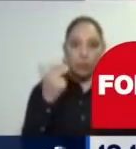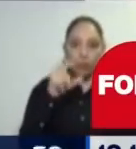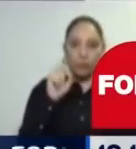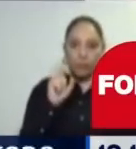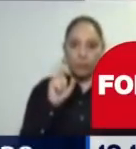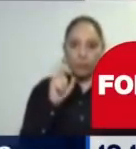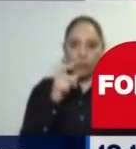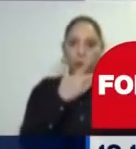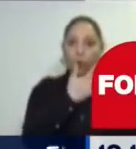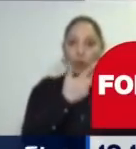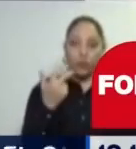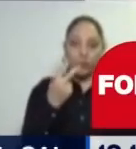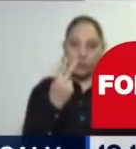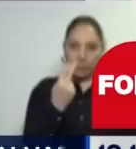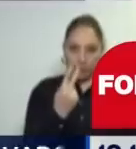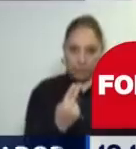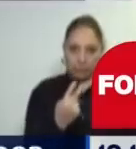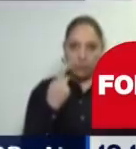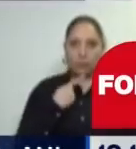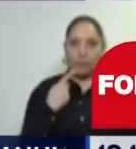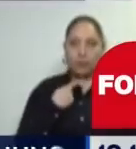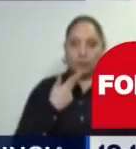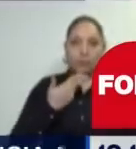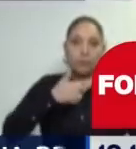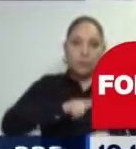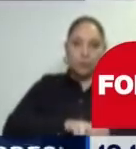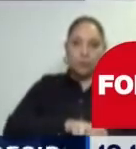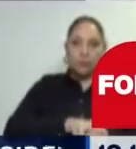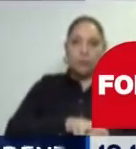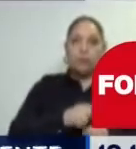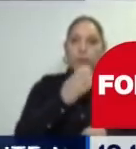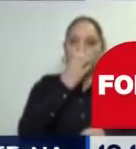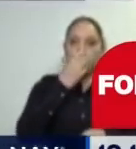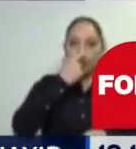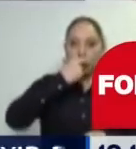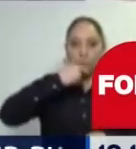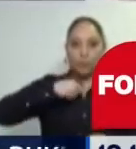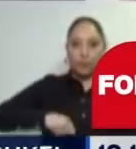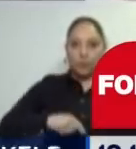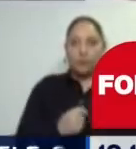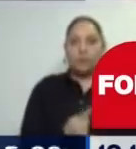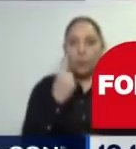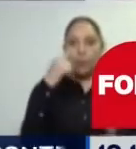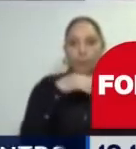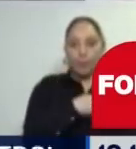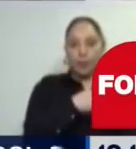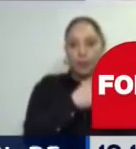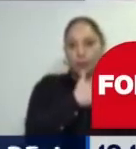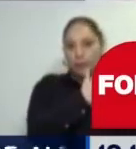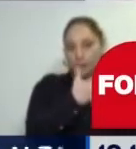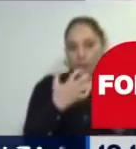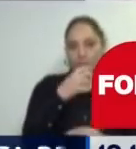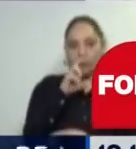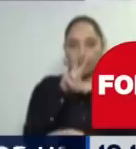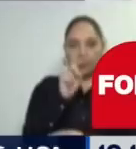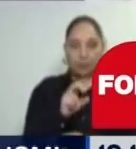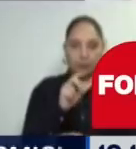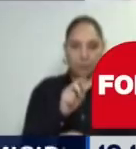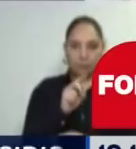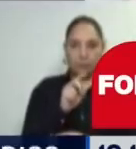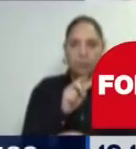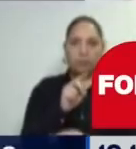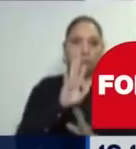825 personas hospitalizadas también con intubación. Y ha habido 1,530 altas clínicas en los